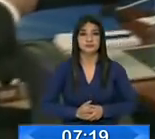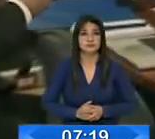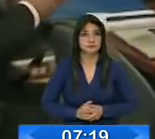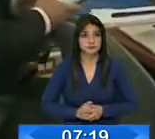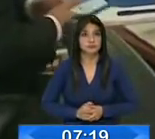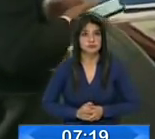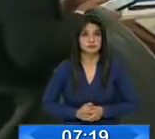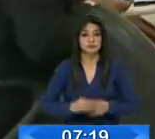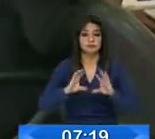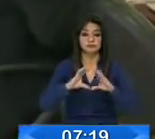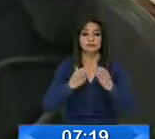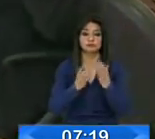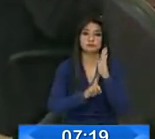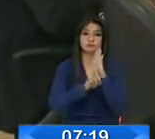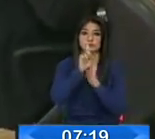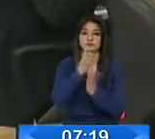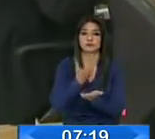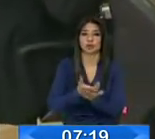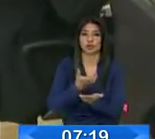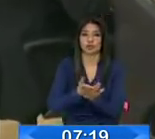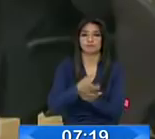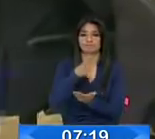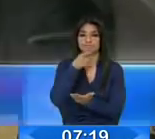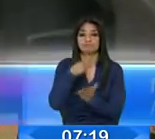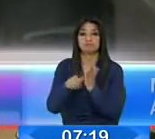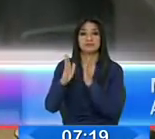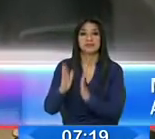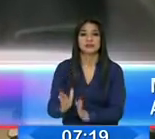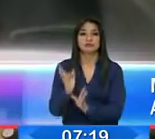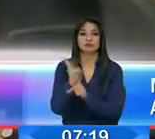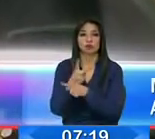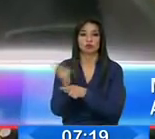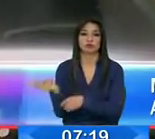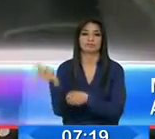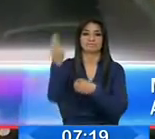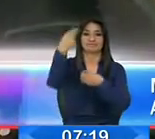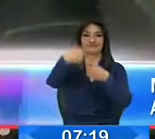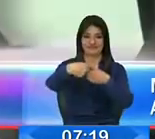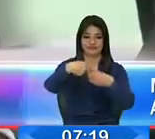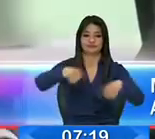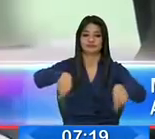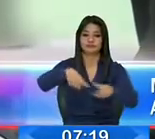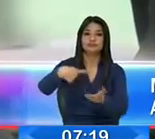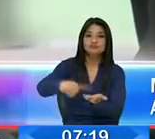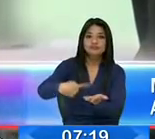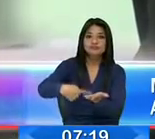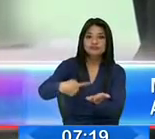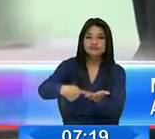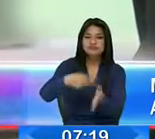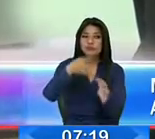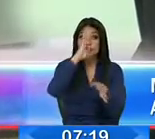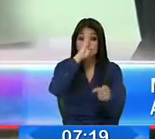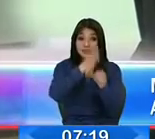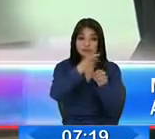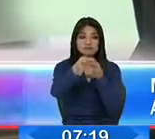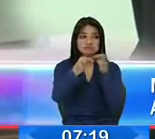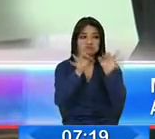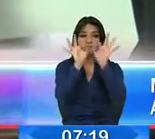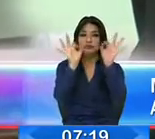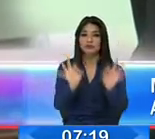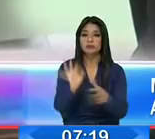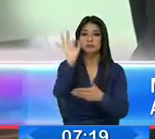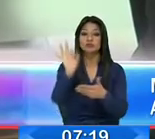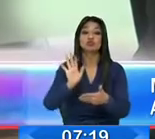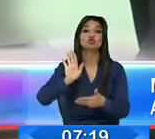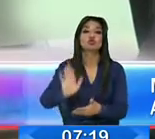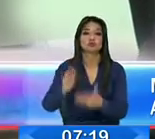A la Comisión de Desarrollo Económico acudió el ministro de Producción, Iván Ontaneda. El objetivo era explicar la proforma presupuestaria de su cartera